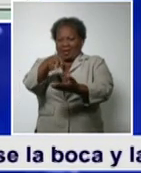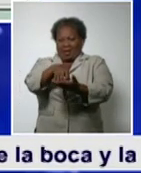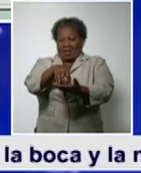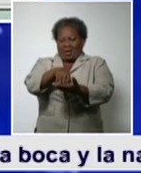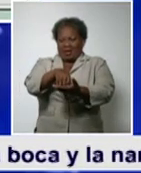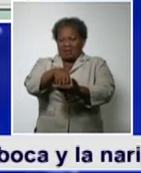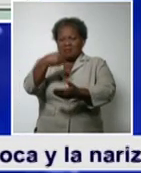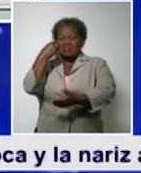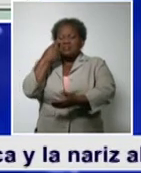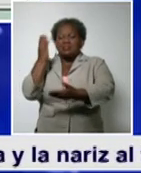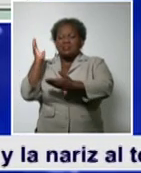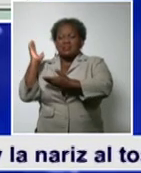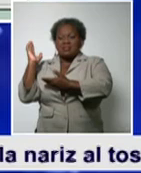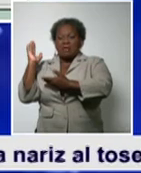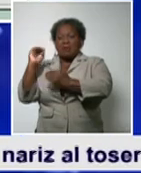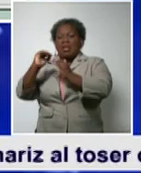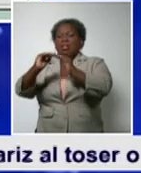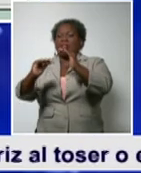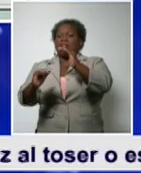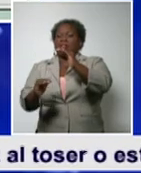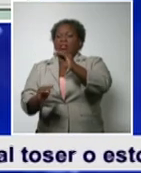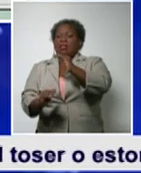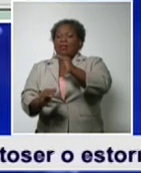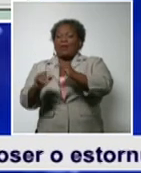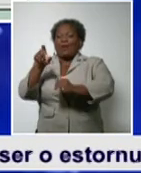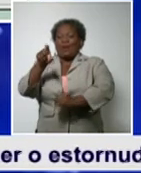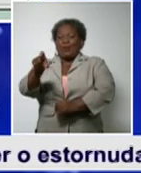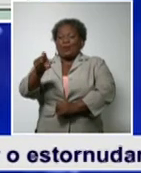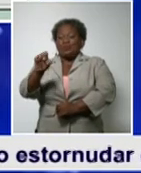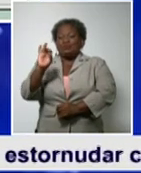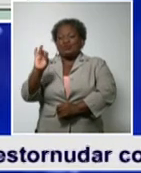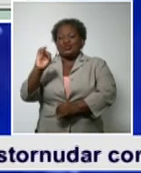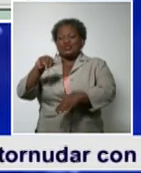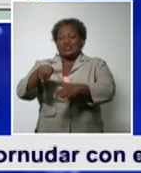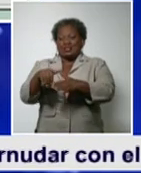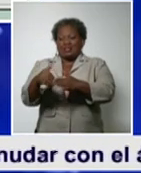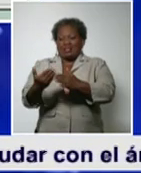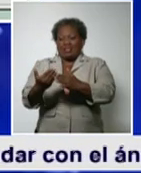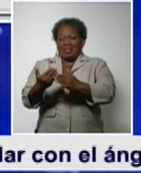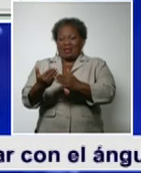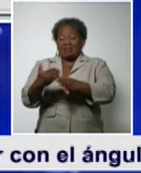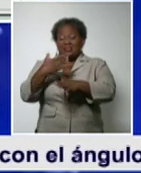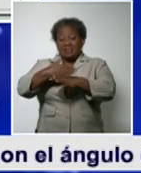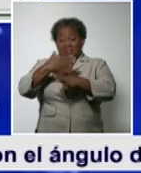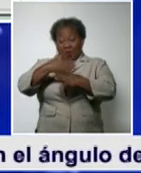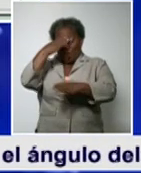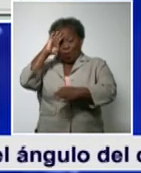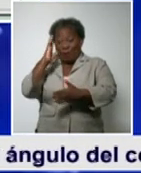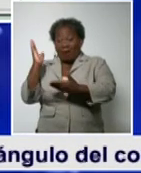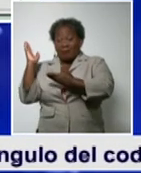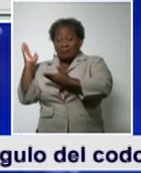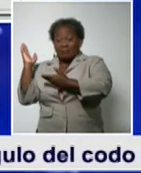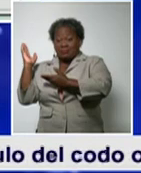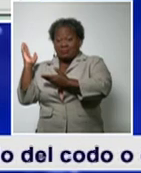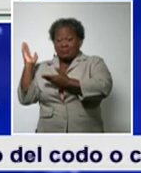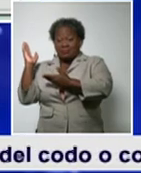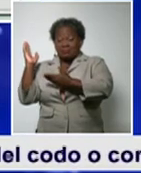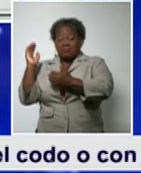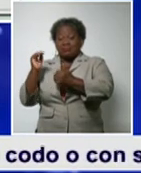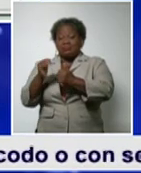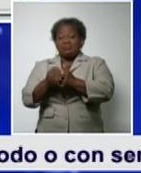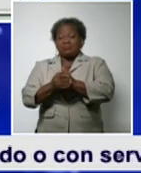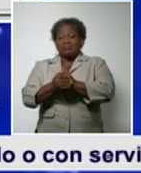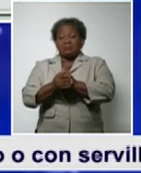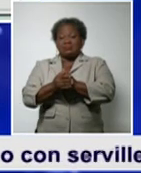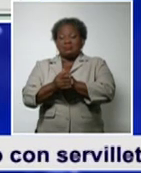aprecia una disminución en los últimos 7 días. Santiago de Cuba, con presencia